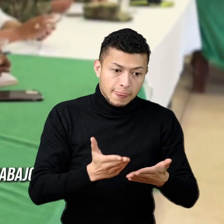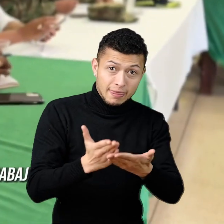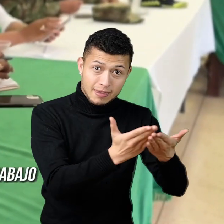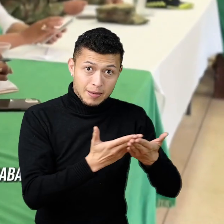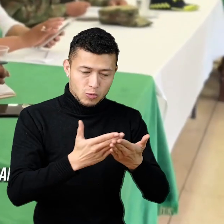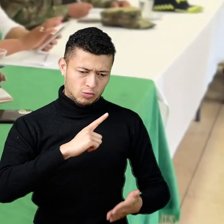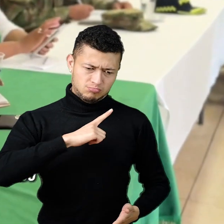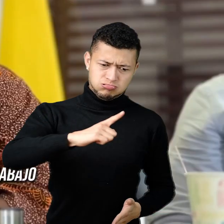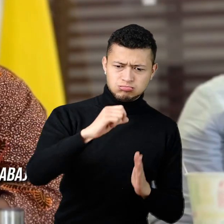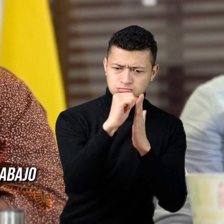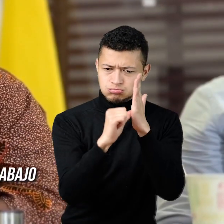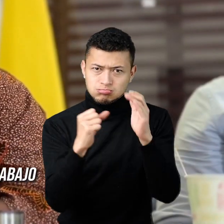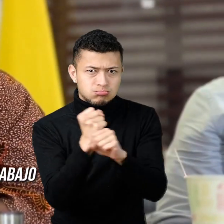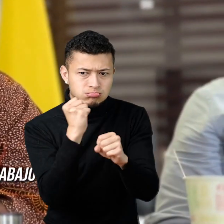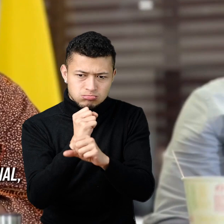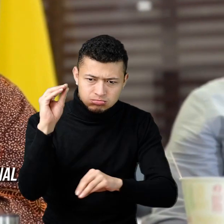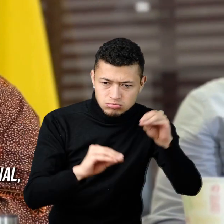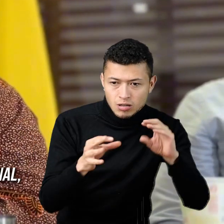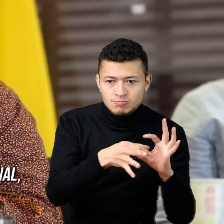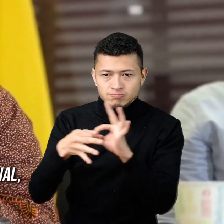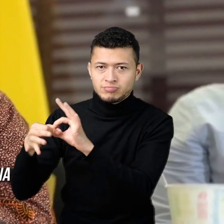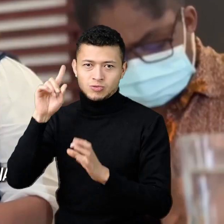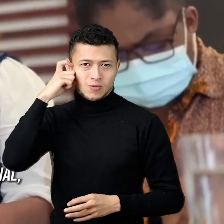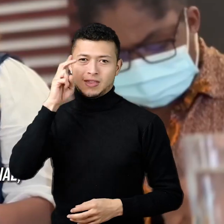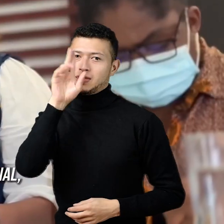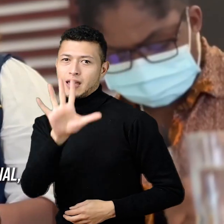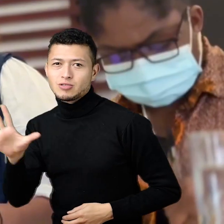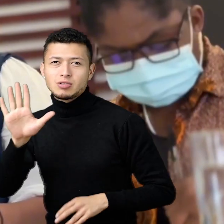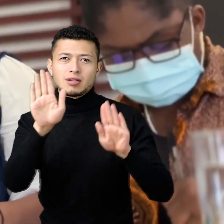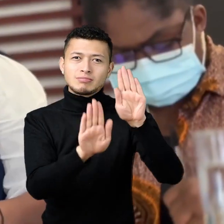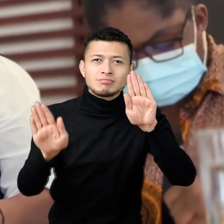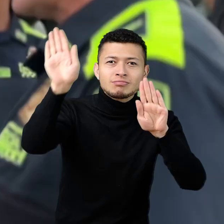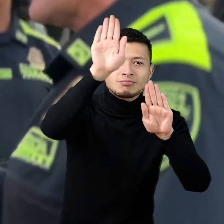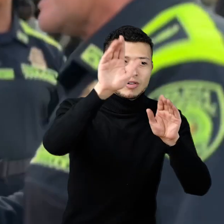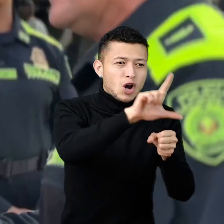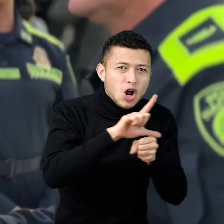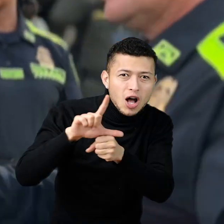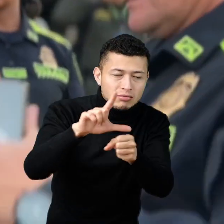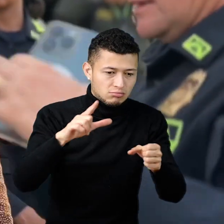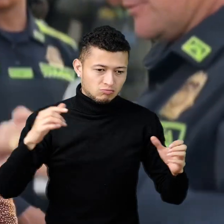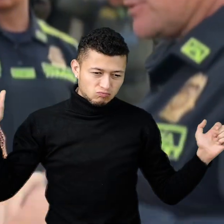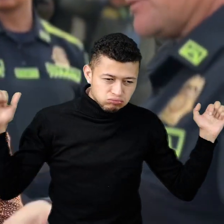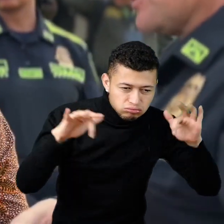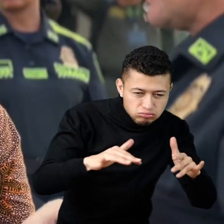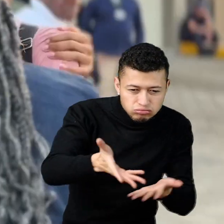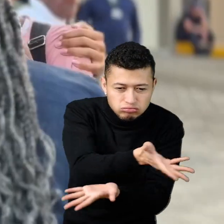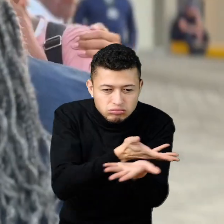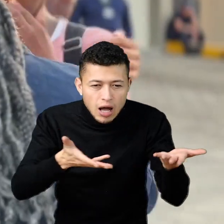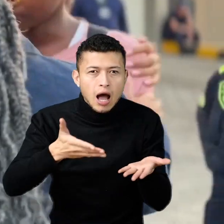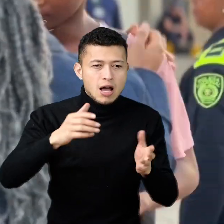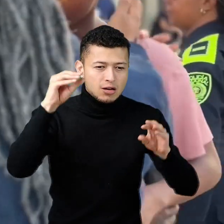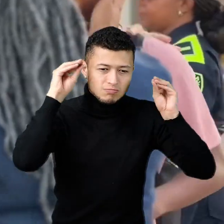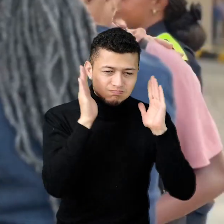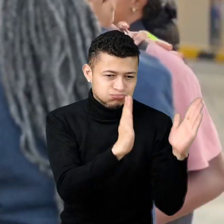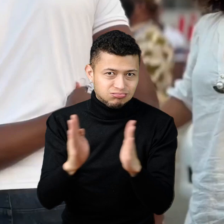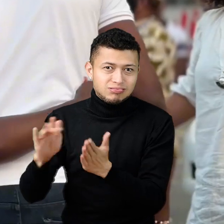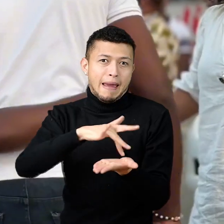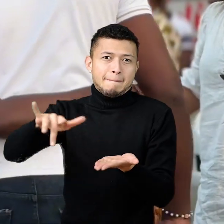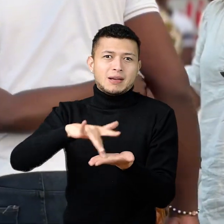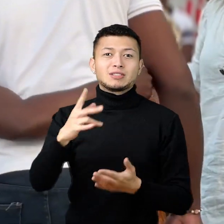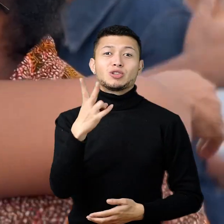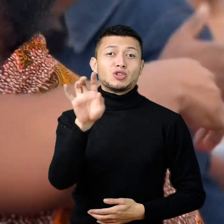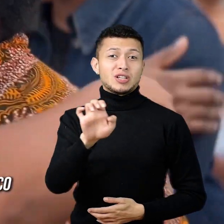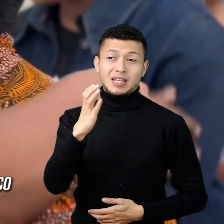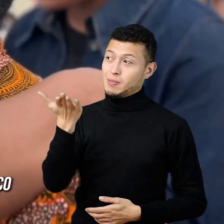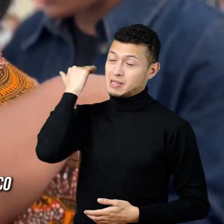Desde Quibdó lideramos una agenda de trabajo en articulación con el gobierno nacional, departamental y local para la atención a la emergencia presentada el